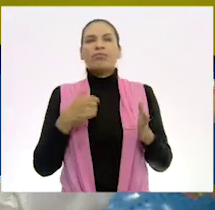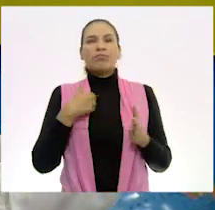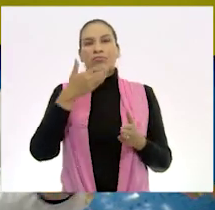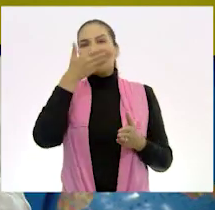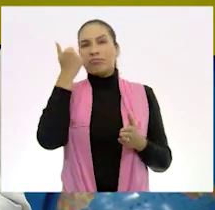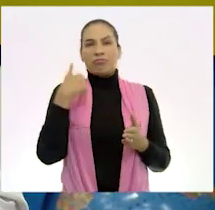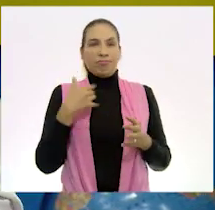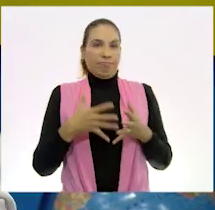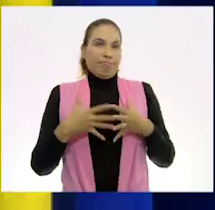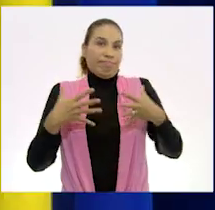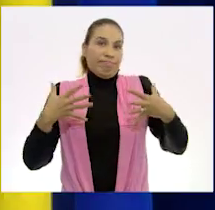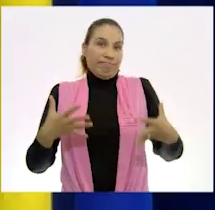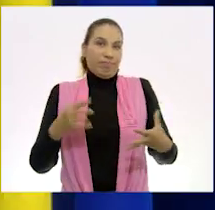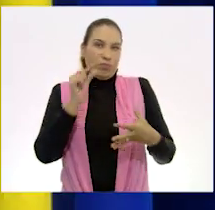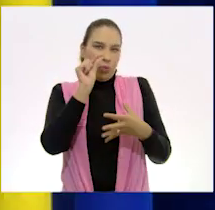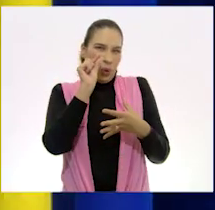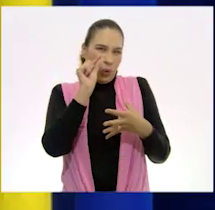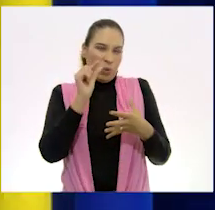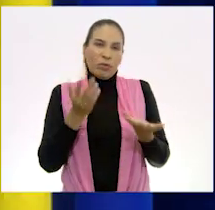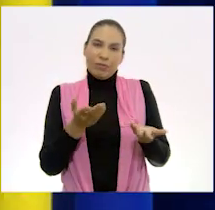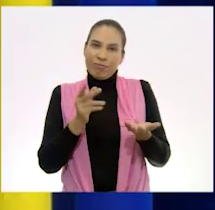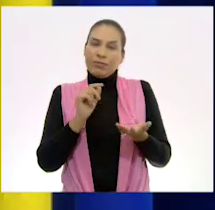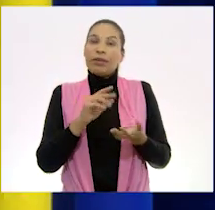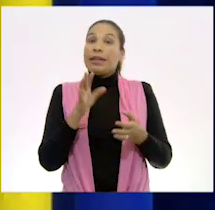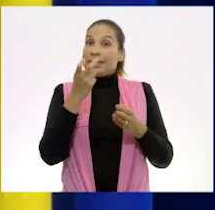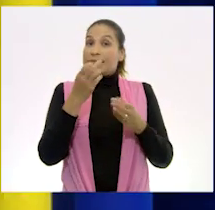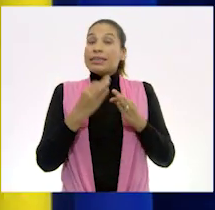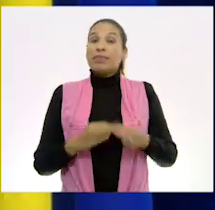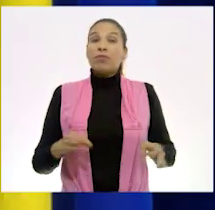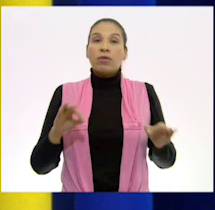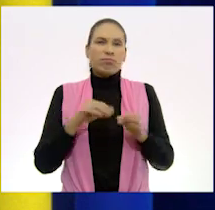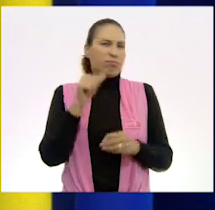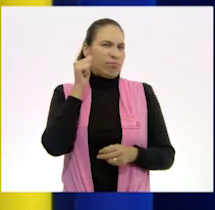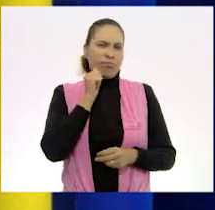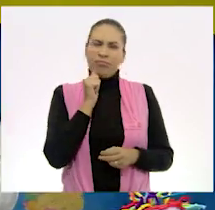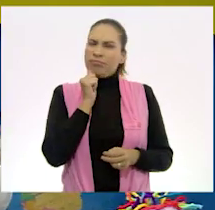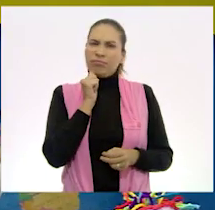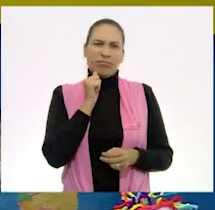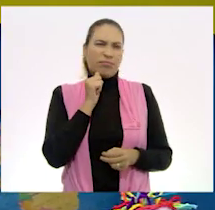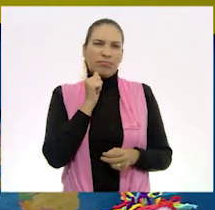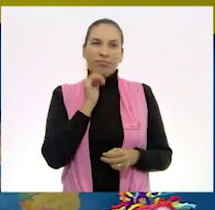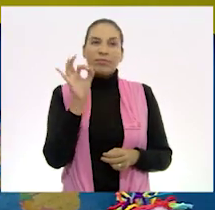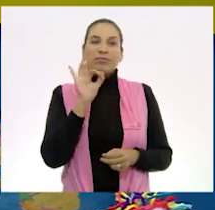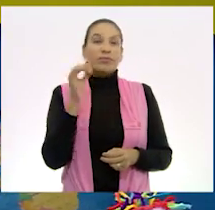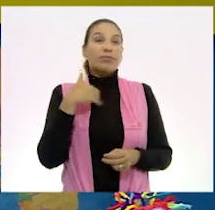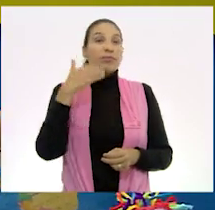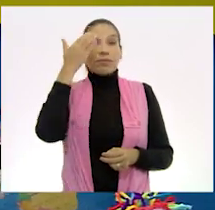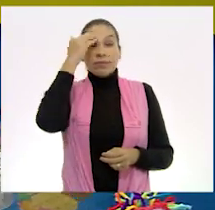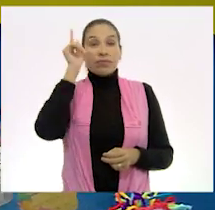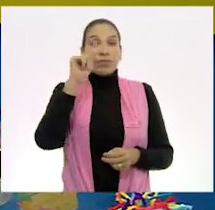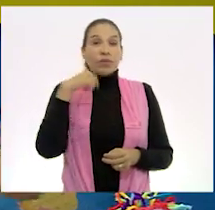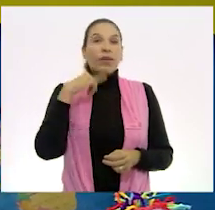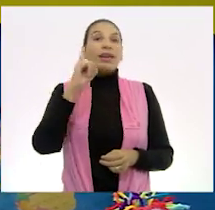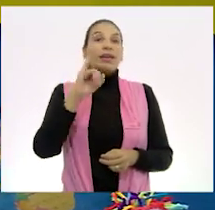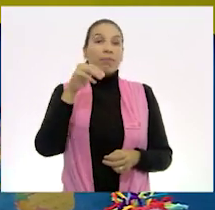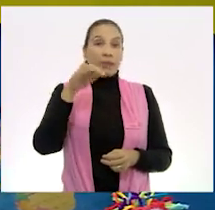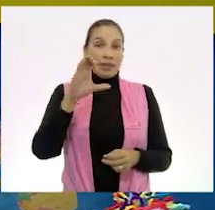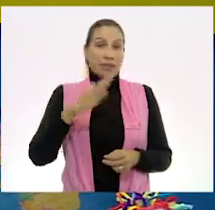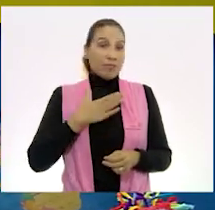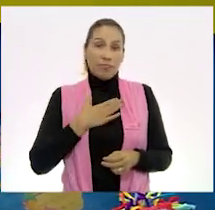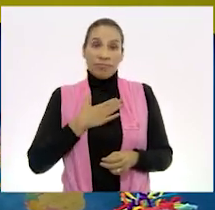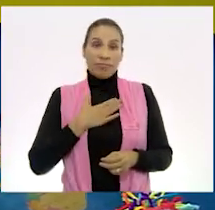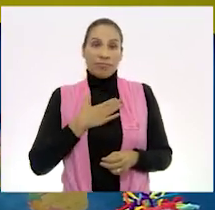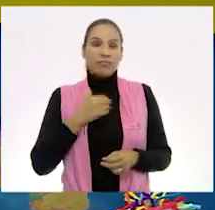que tenía sobrepeso. Pero hay algo muy importante. No siempre debemos... Si yo no conociera mi índice de masa